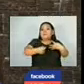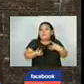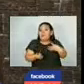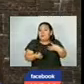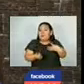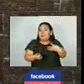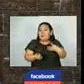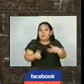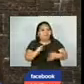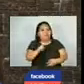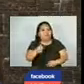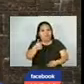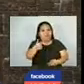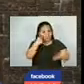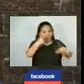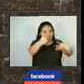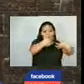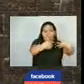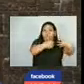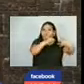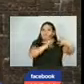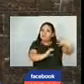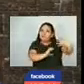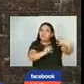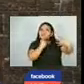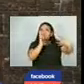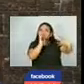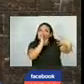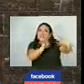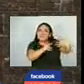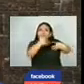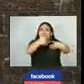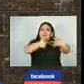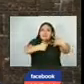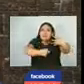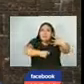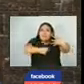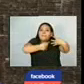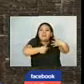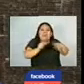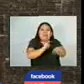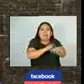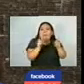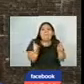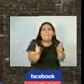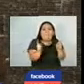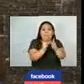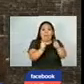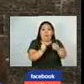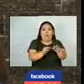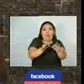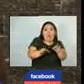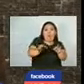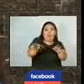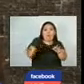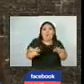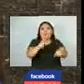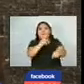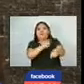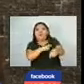Eso no es lo que prevé la Constitución. La Constitución prevé régimen de excepción en cortos periodos de tiempo,